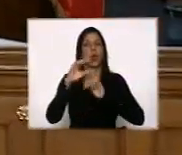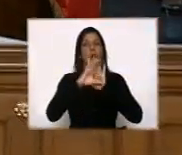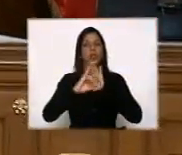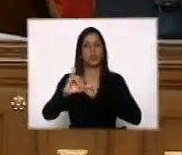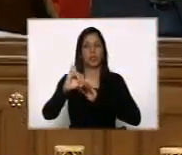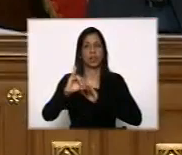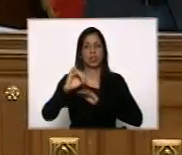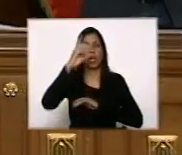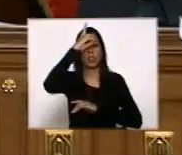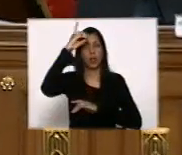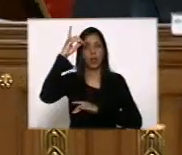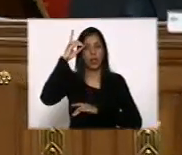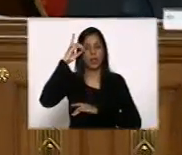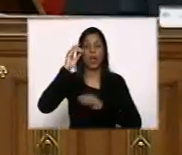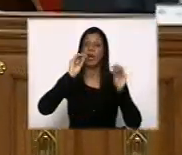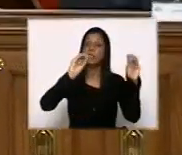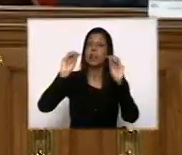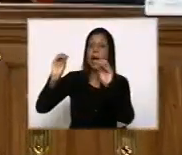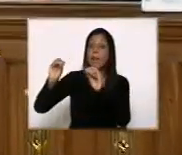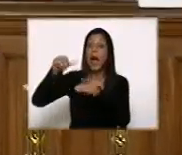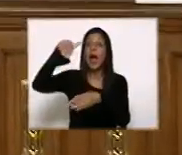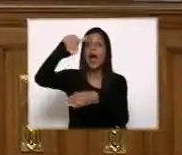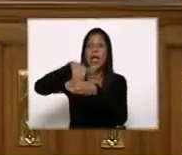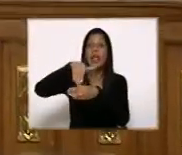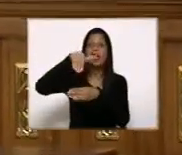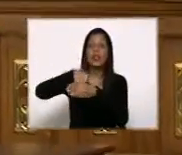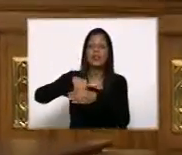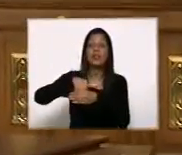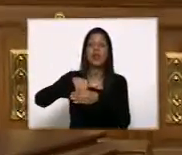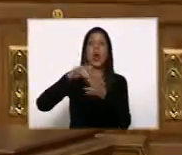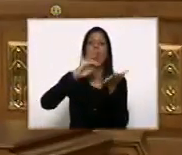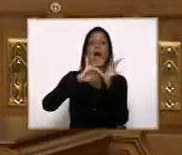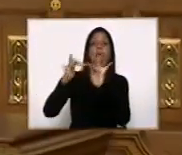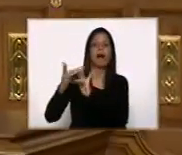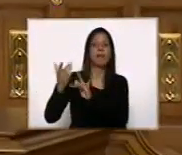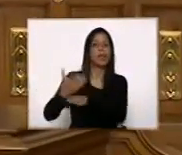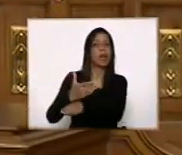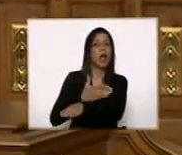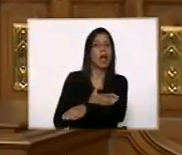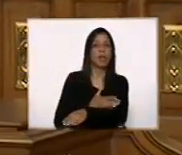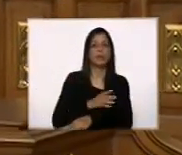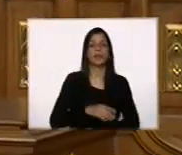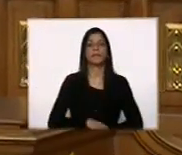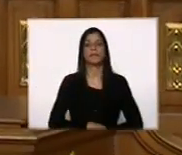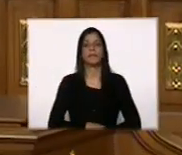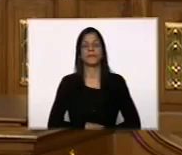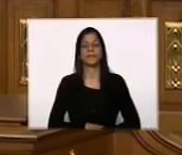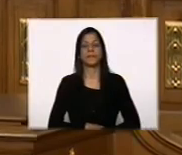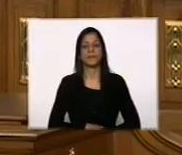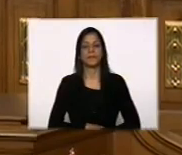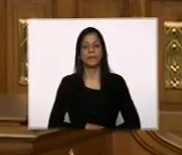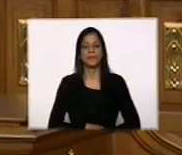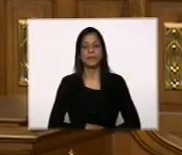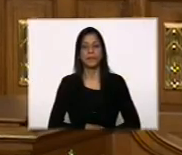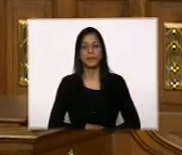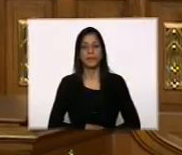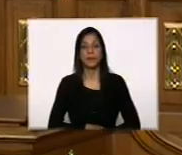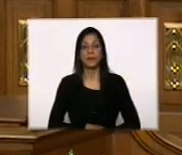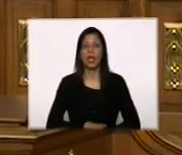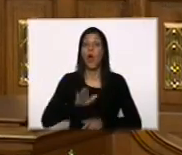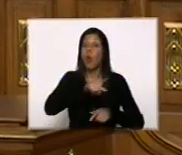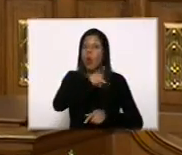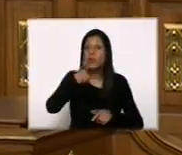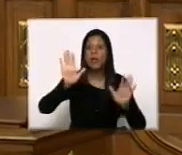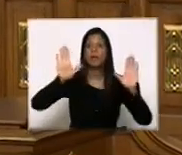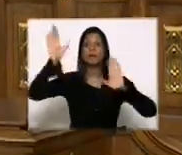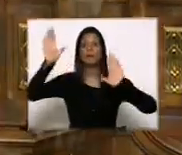convocar a elecciones presidenciales al primer cuatrimestre del año 2018. Sírvaselo indicar con la señal